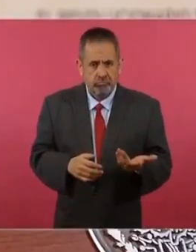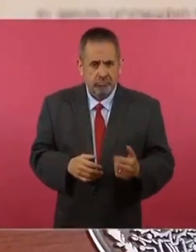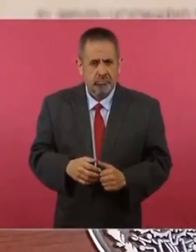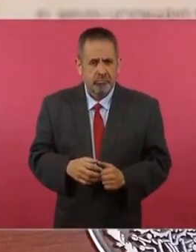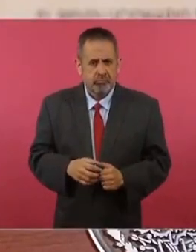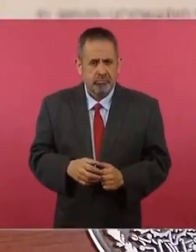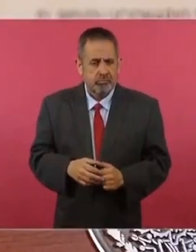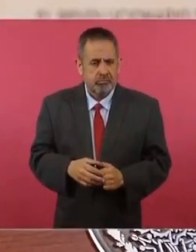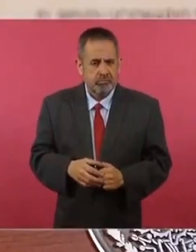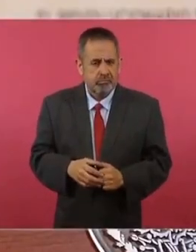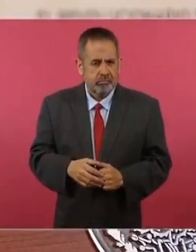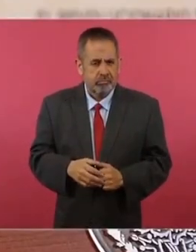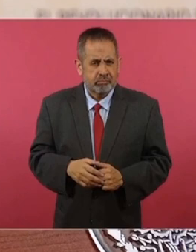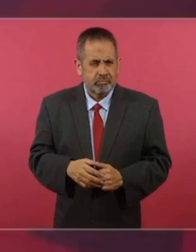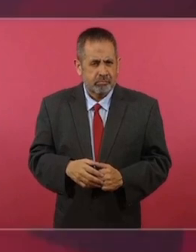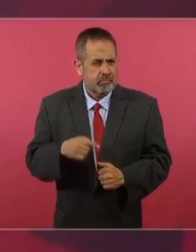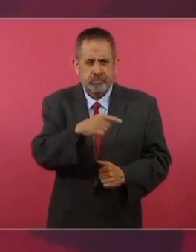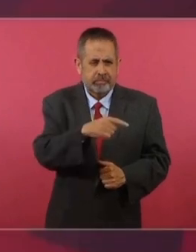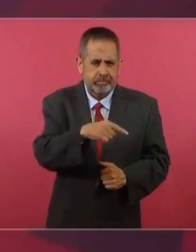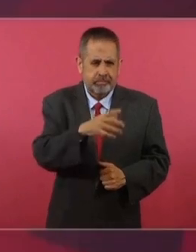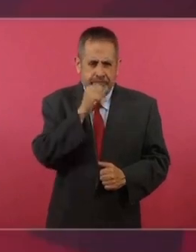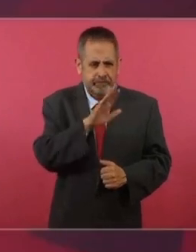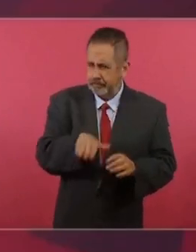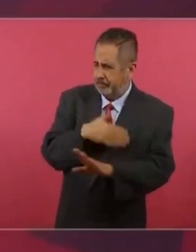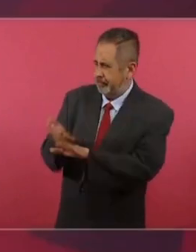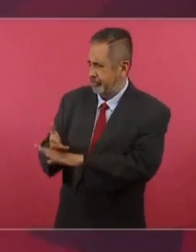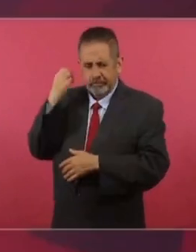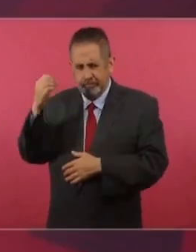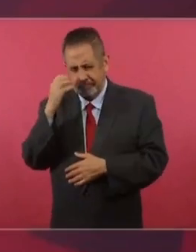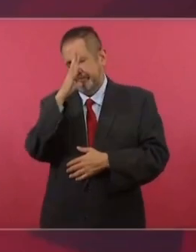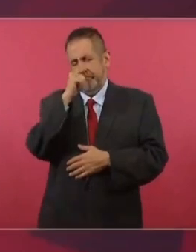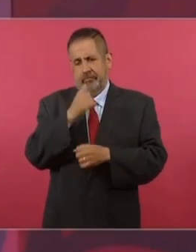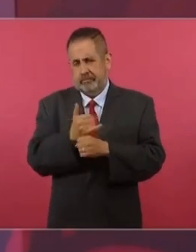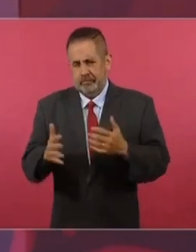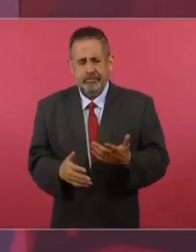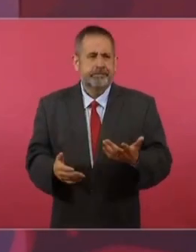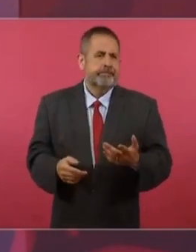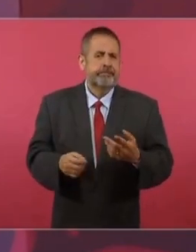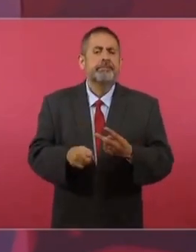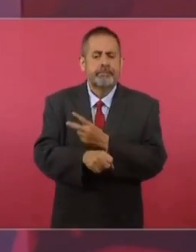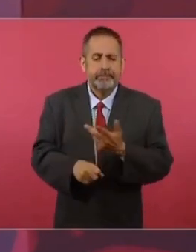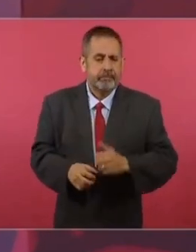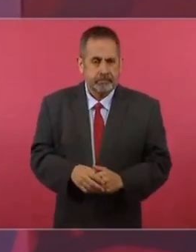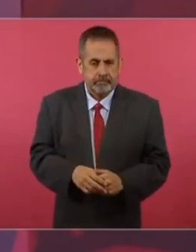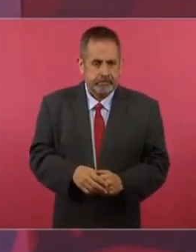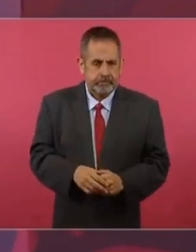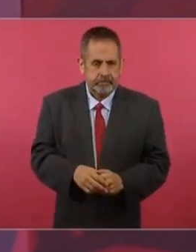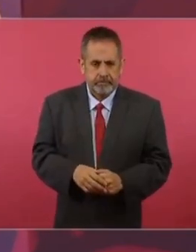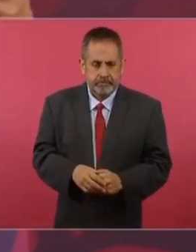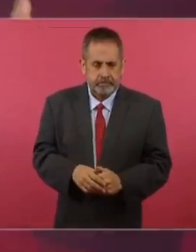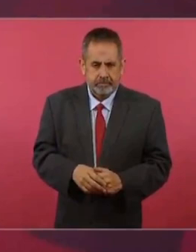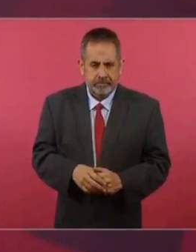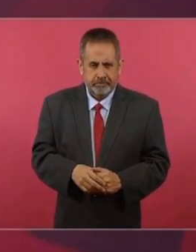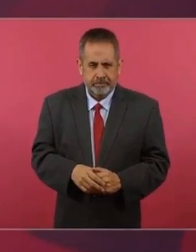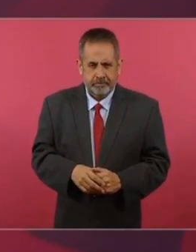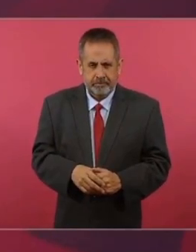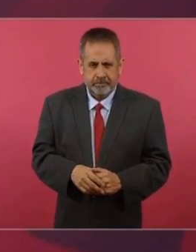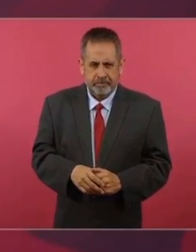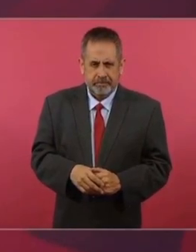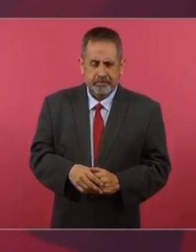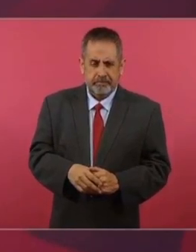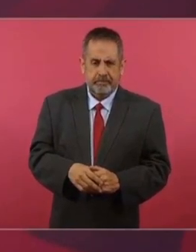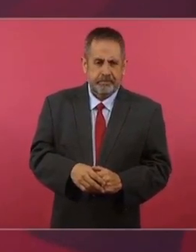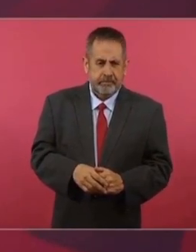ella Este estar en contra del pueblo de Oaxaca qué es lo que pasa de que